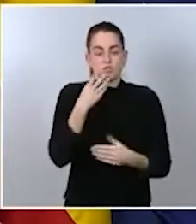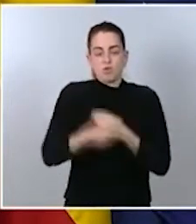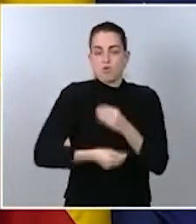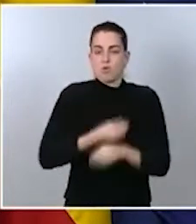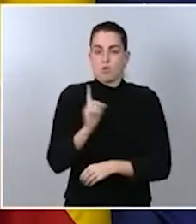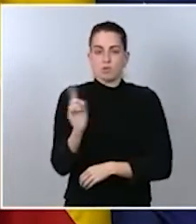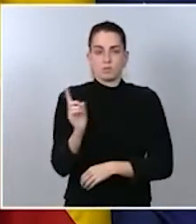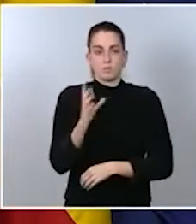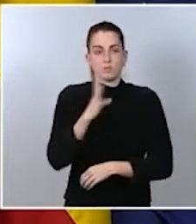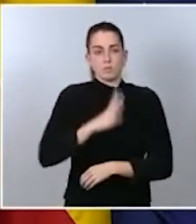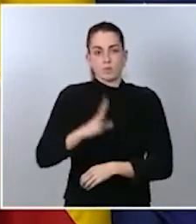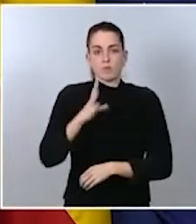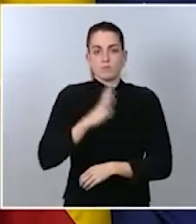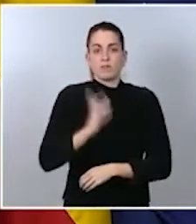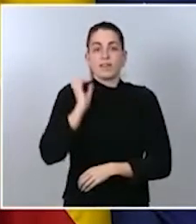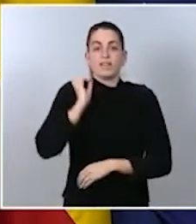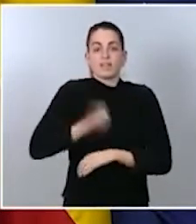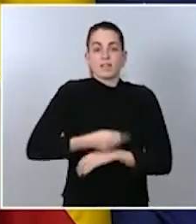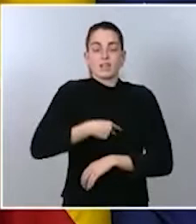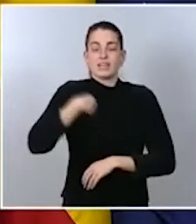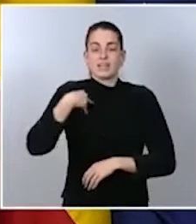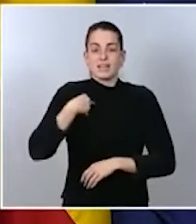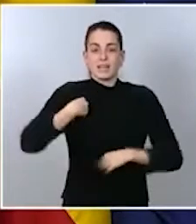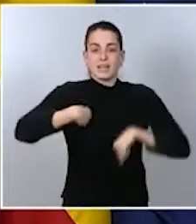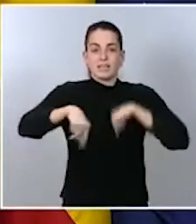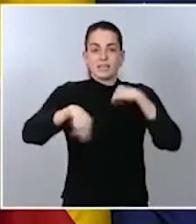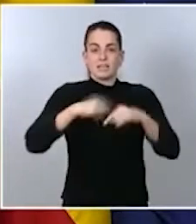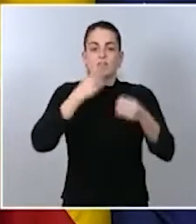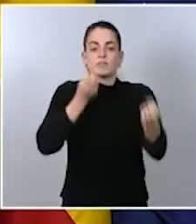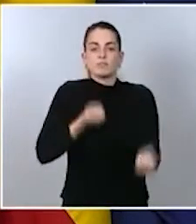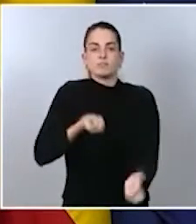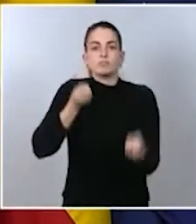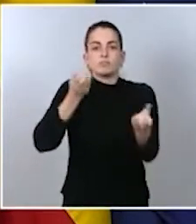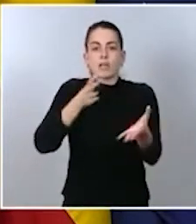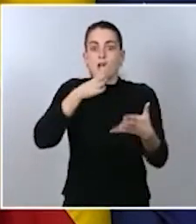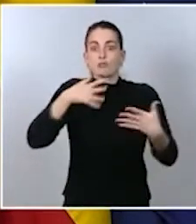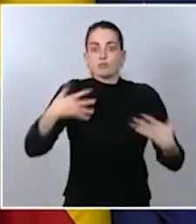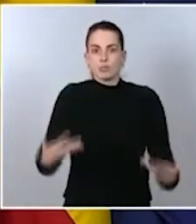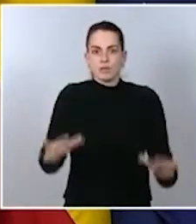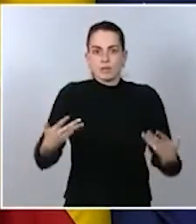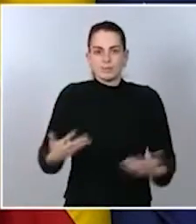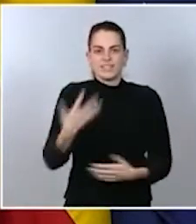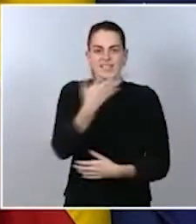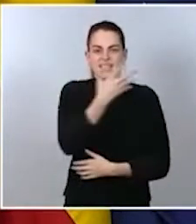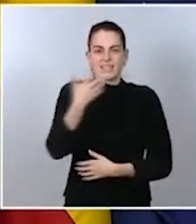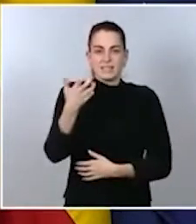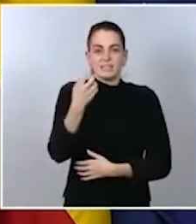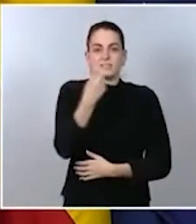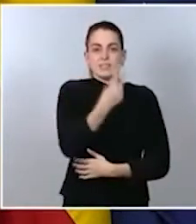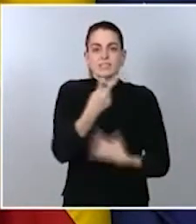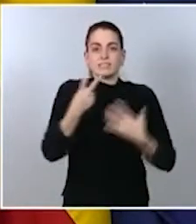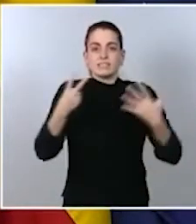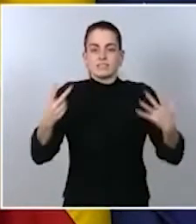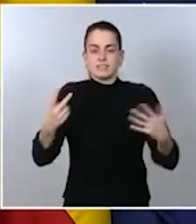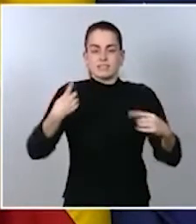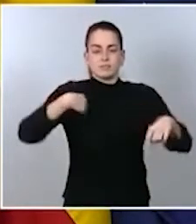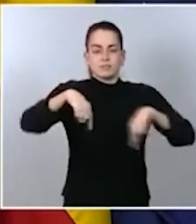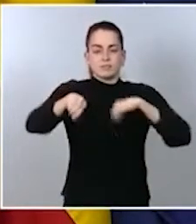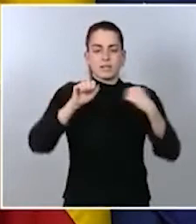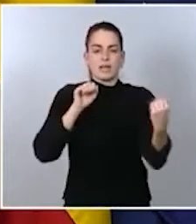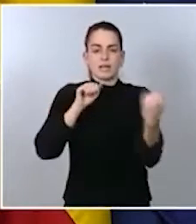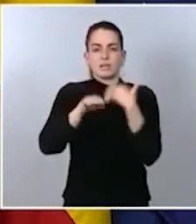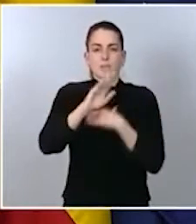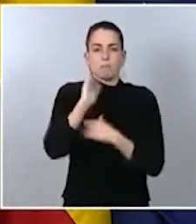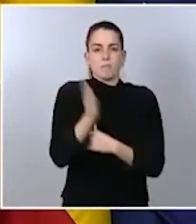dirección general de tráfico informa de que en la actualidad hay 527 carreteras afectadas por hielo y nieve